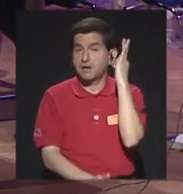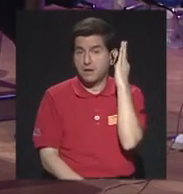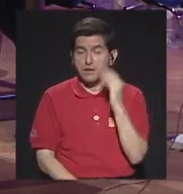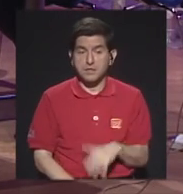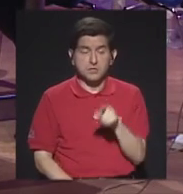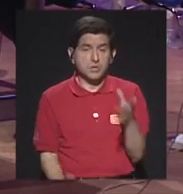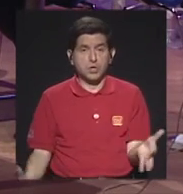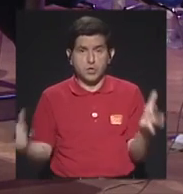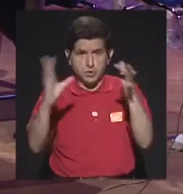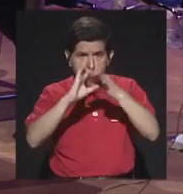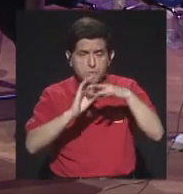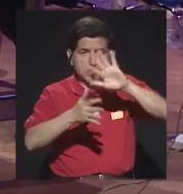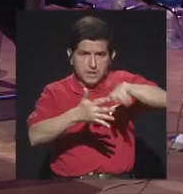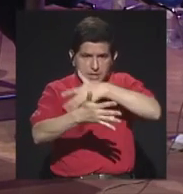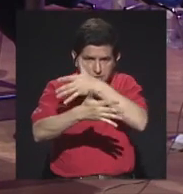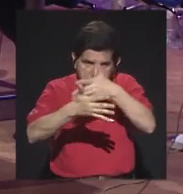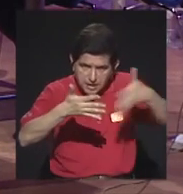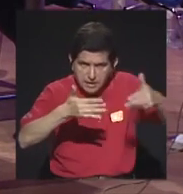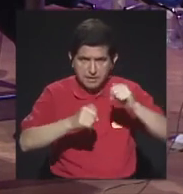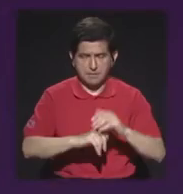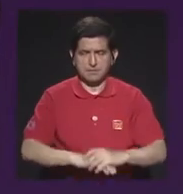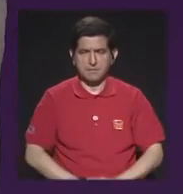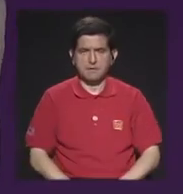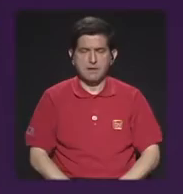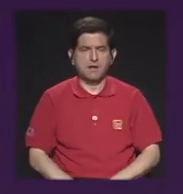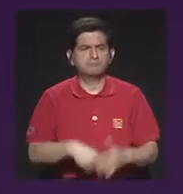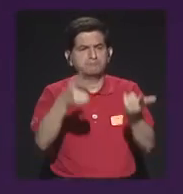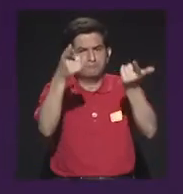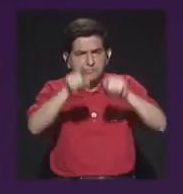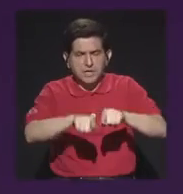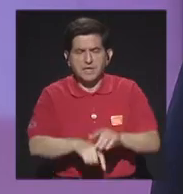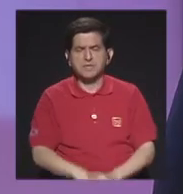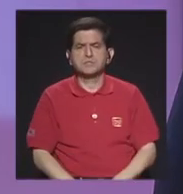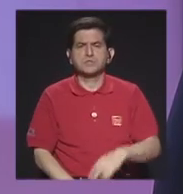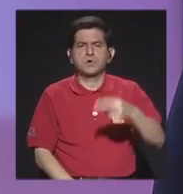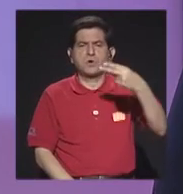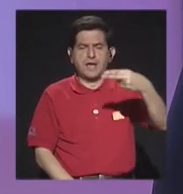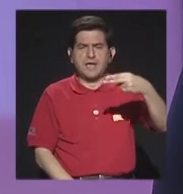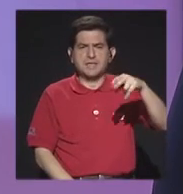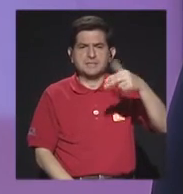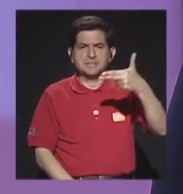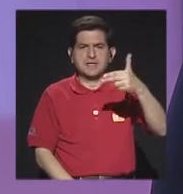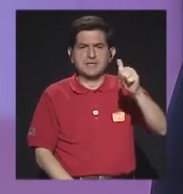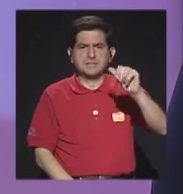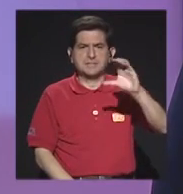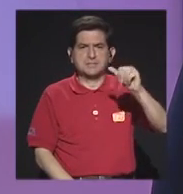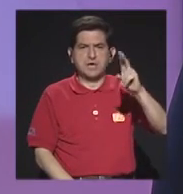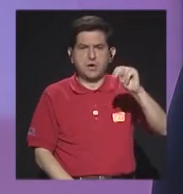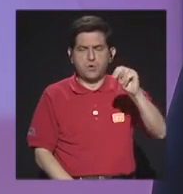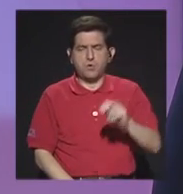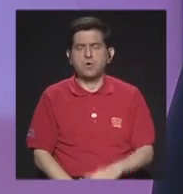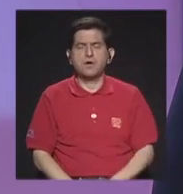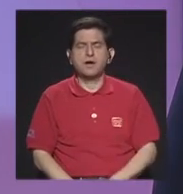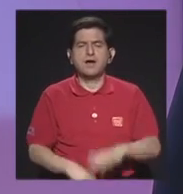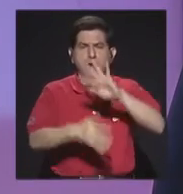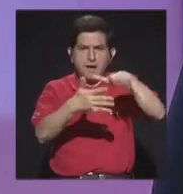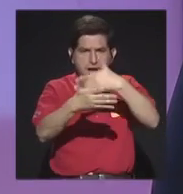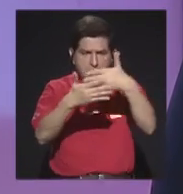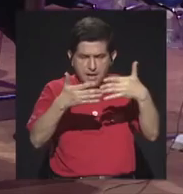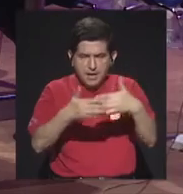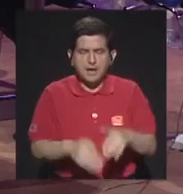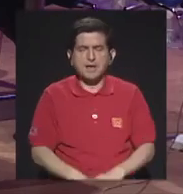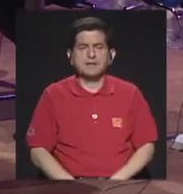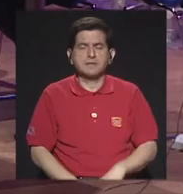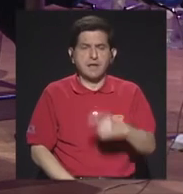están vinculadas a agendas. En este caso, Hazel Chacón, de la Agenda Local de Mujeres de